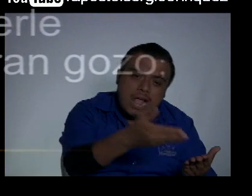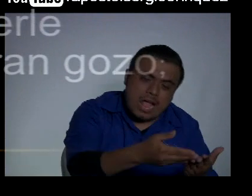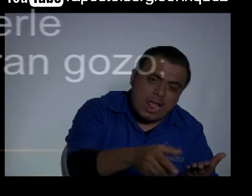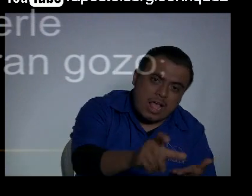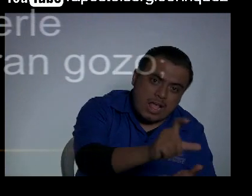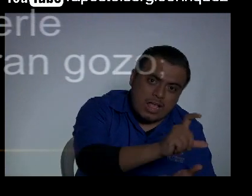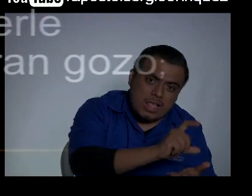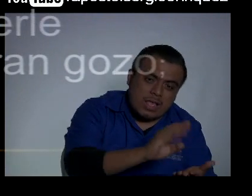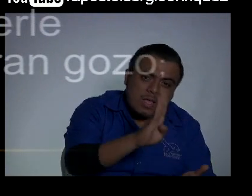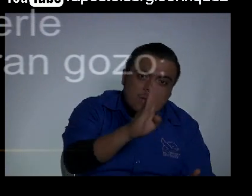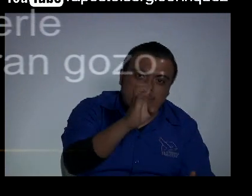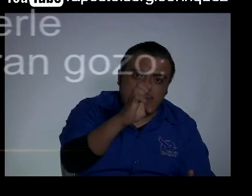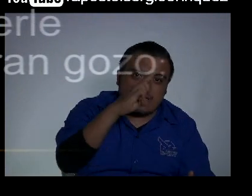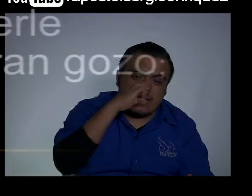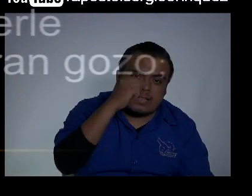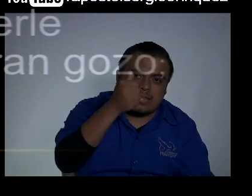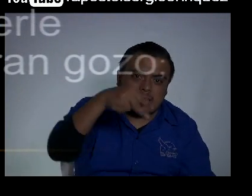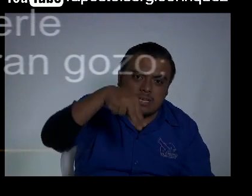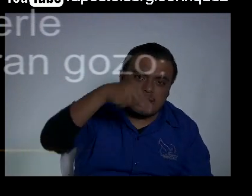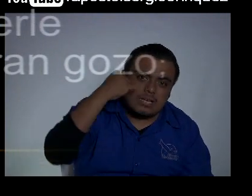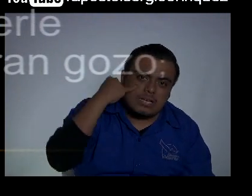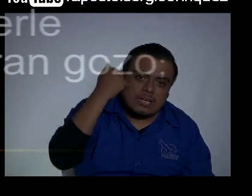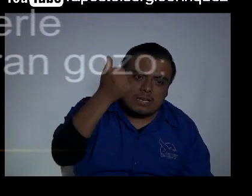Lo sacó fuera hasta Betania.